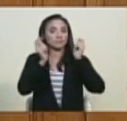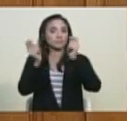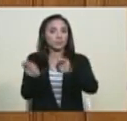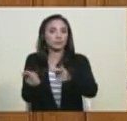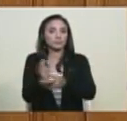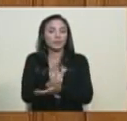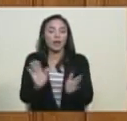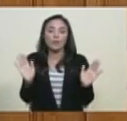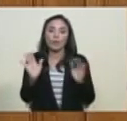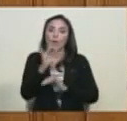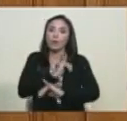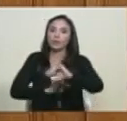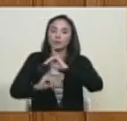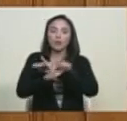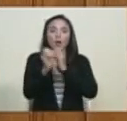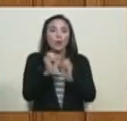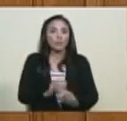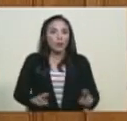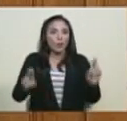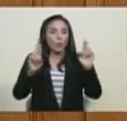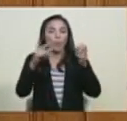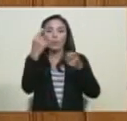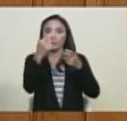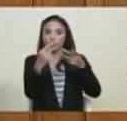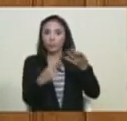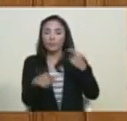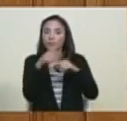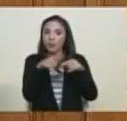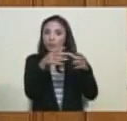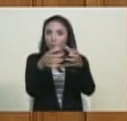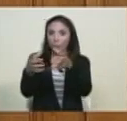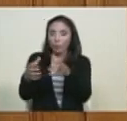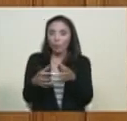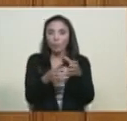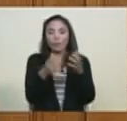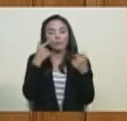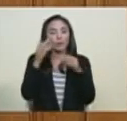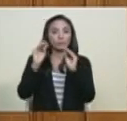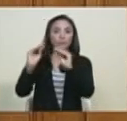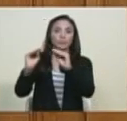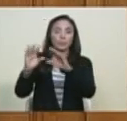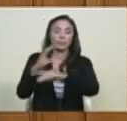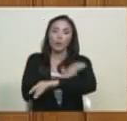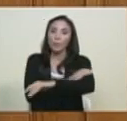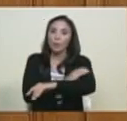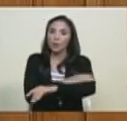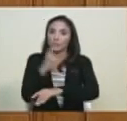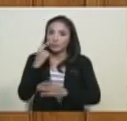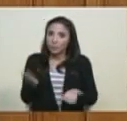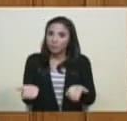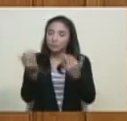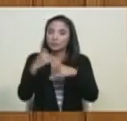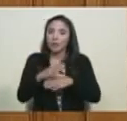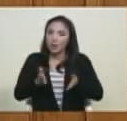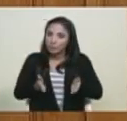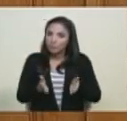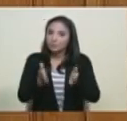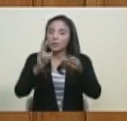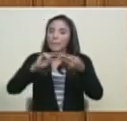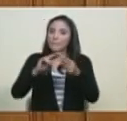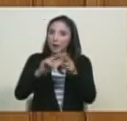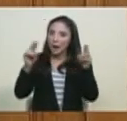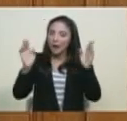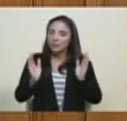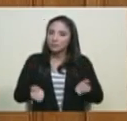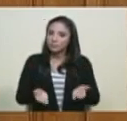cargos internacionales de la ONU y más allá. Cuando llaman a la oposición a ir por los caminos